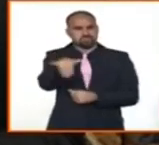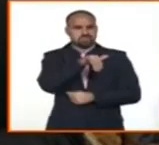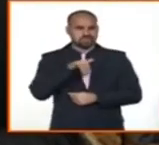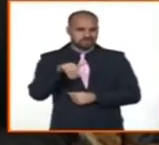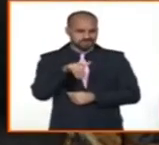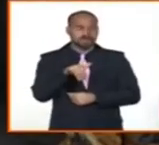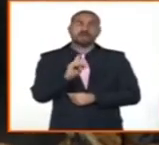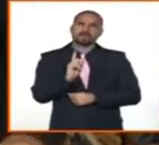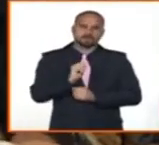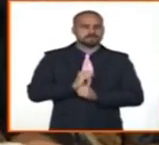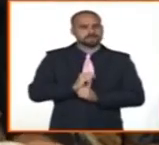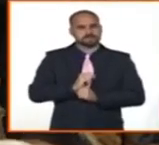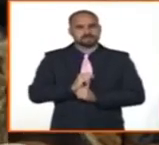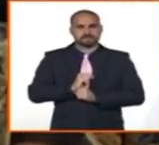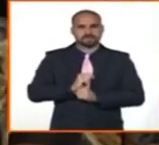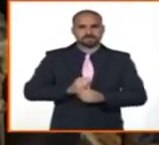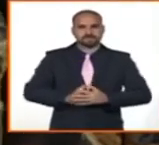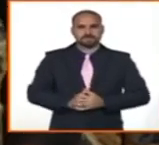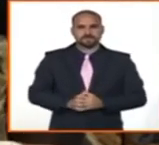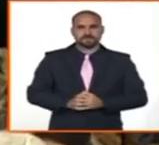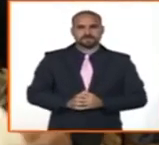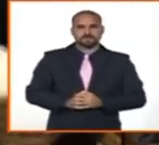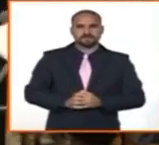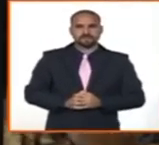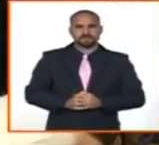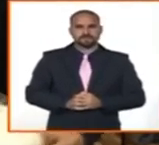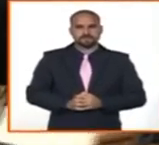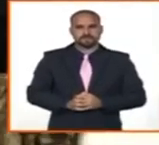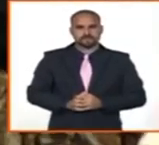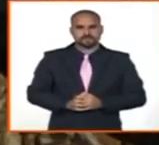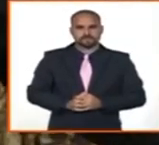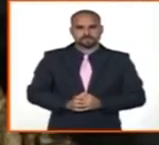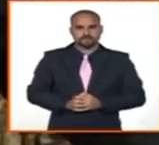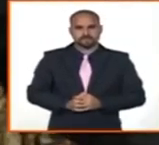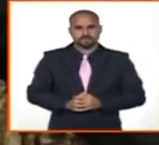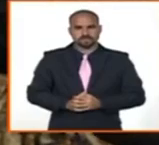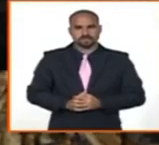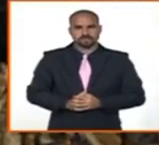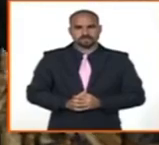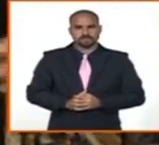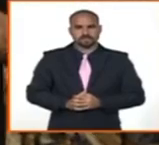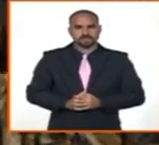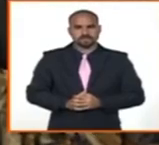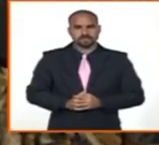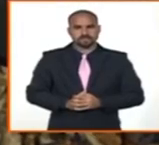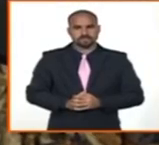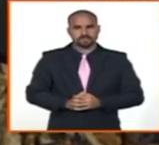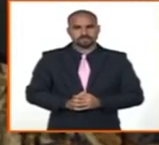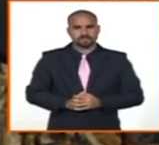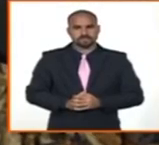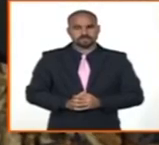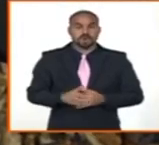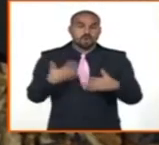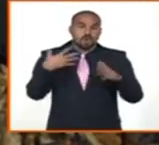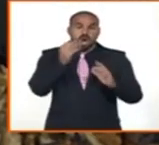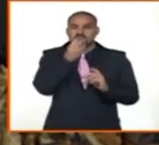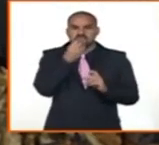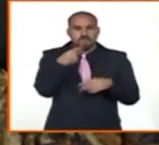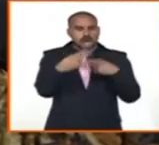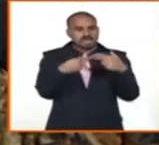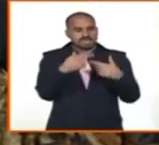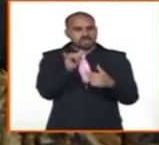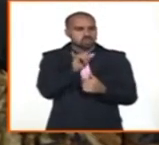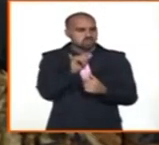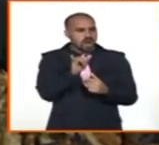creo, y ojalá podamos sistematizar de manera virtual y de manera no virtual, presencial, cada